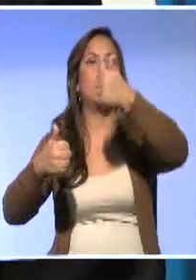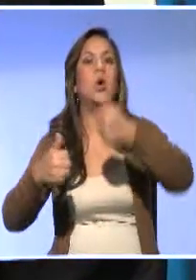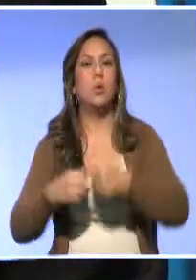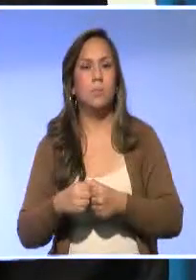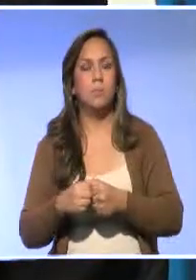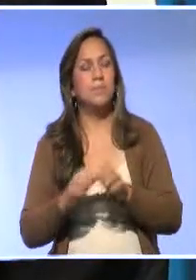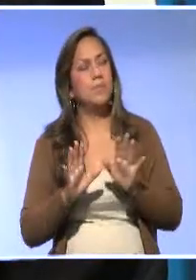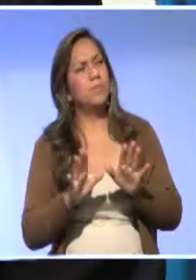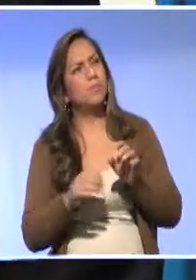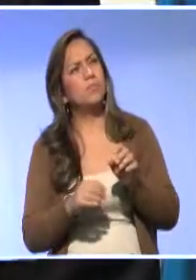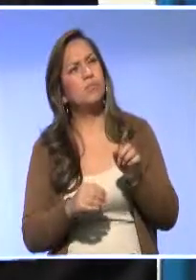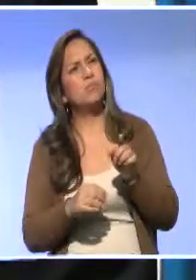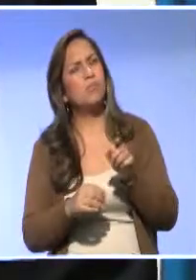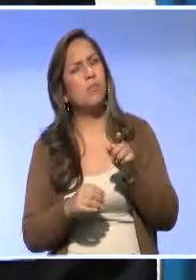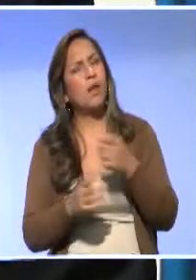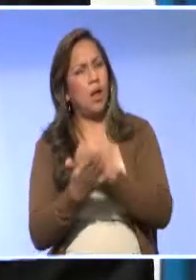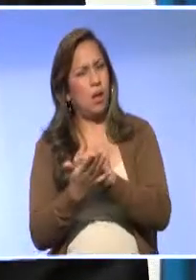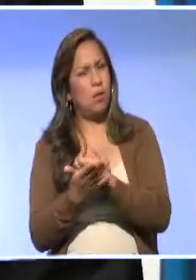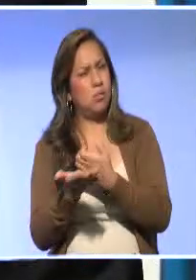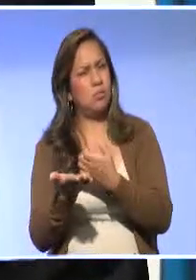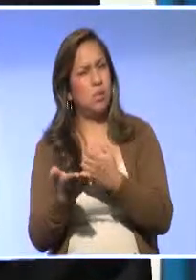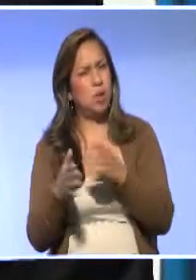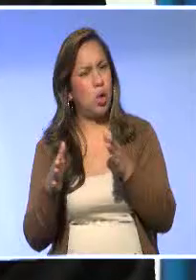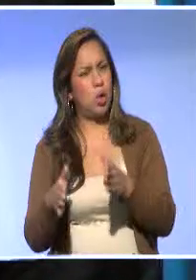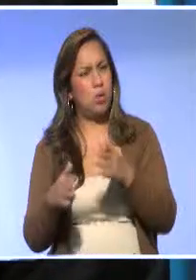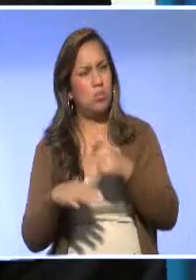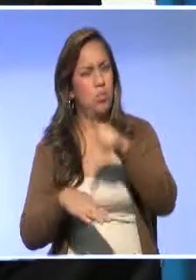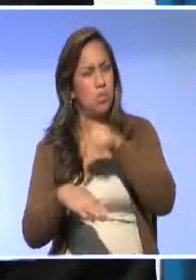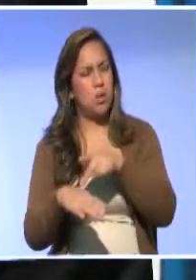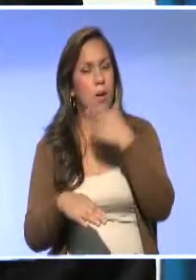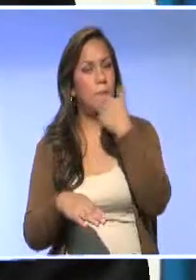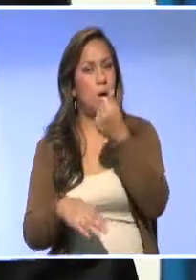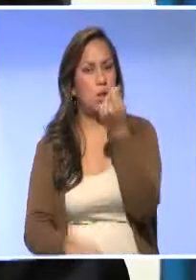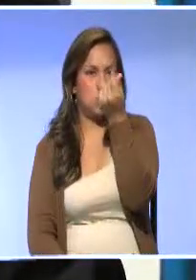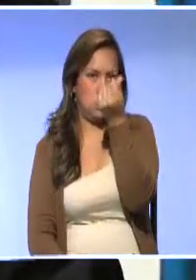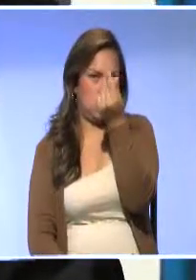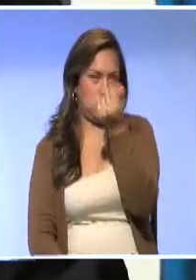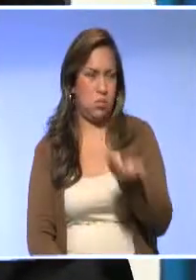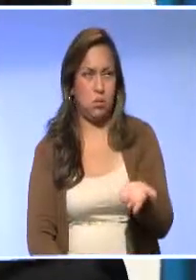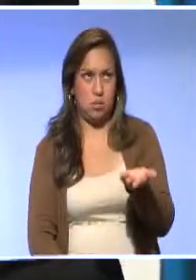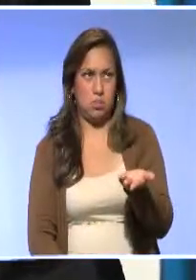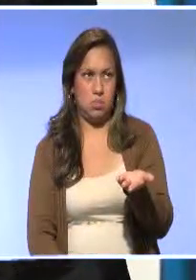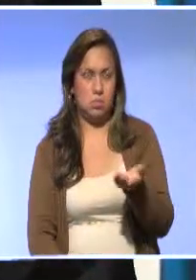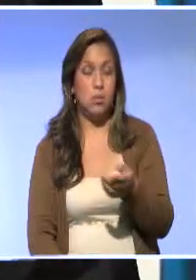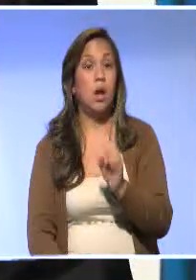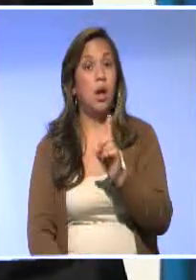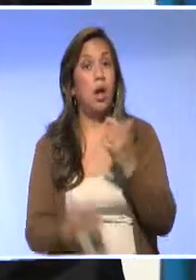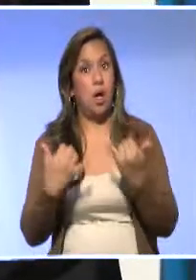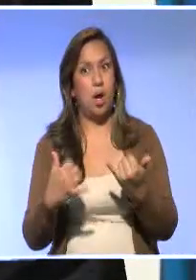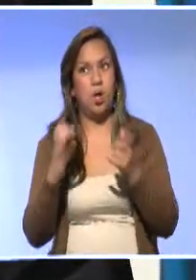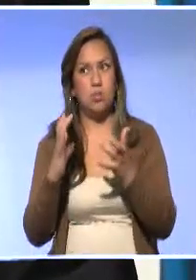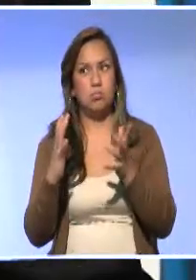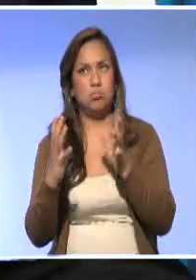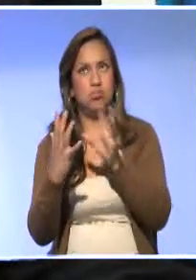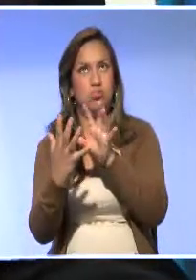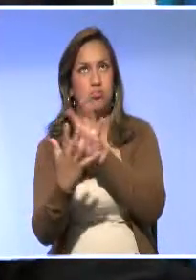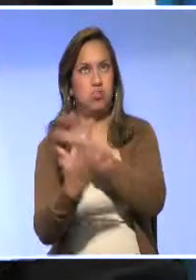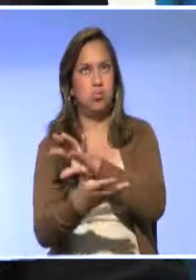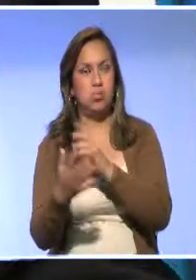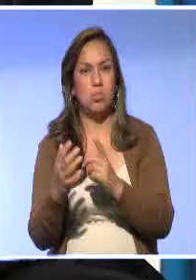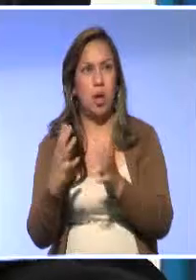un consejero en temas económicos es hágalo en efectivo ahora bien los tiempos se van modificando y